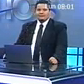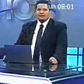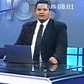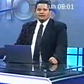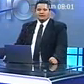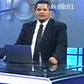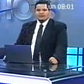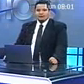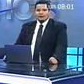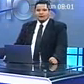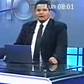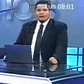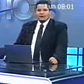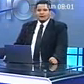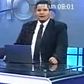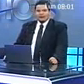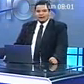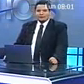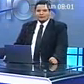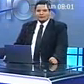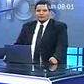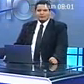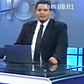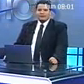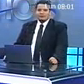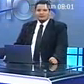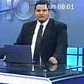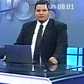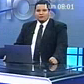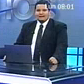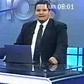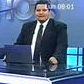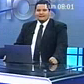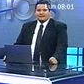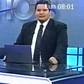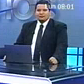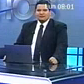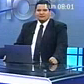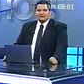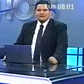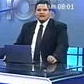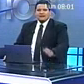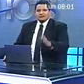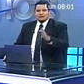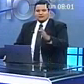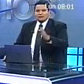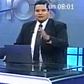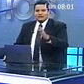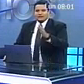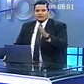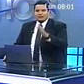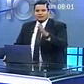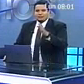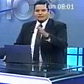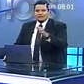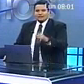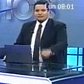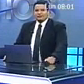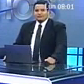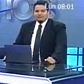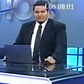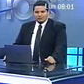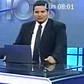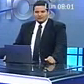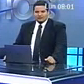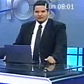televidentes. Estamos el lunes 21 de febrero, por supuesto, con la información lo más relevante de las últimas horas. Usted lo conocerá en los próximos 60